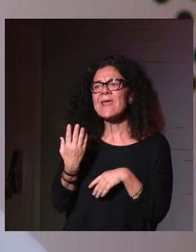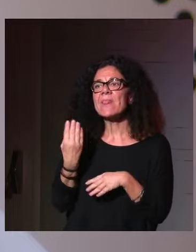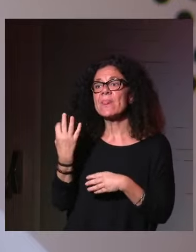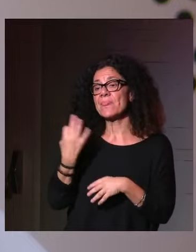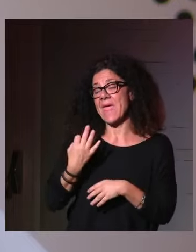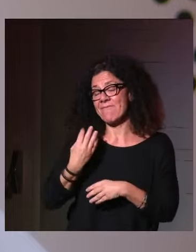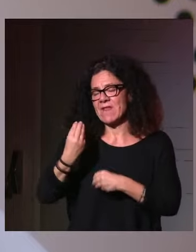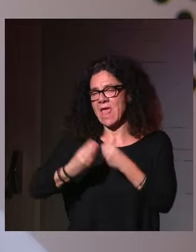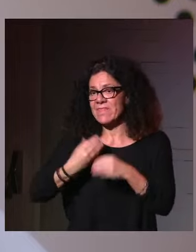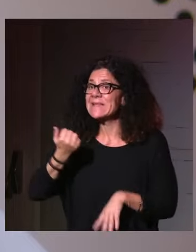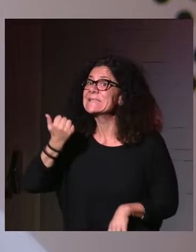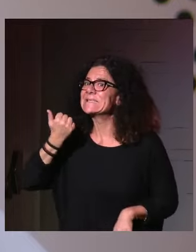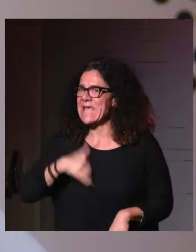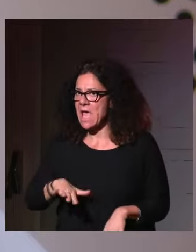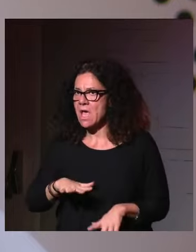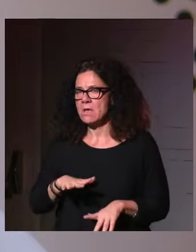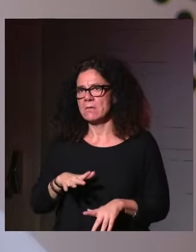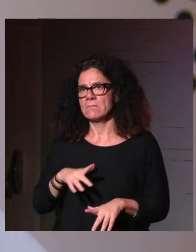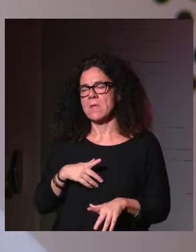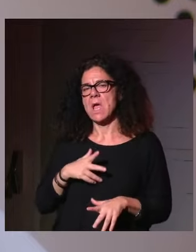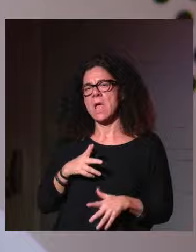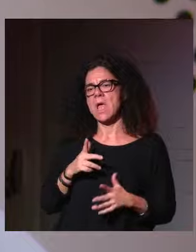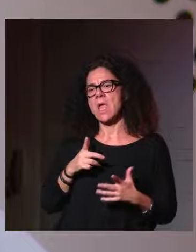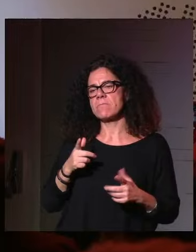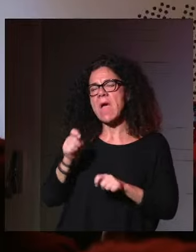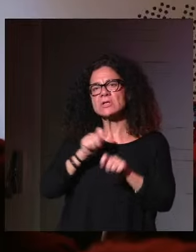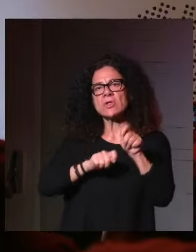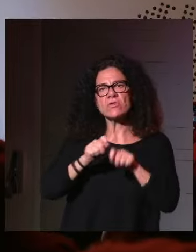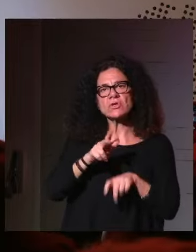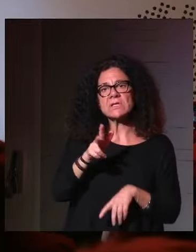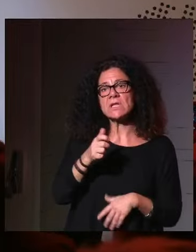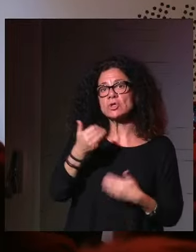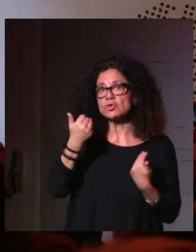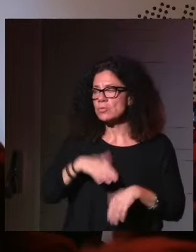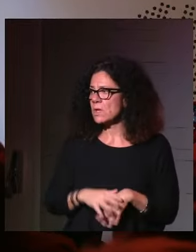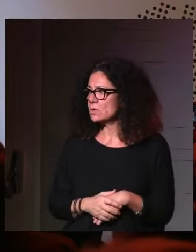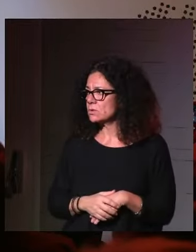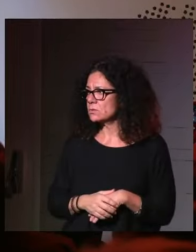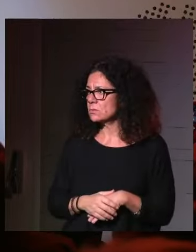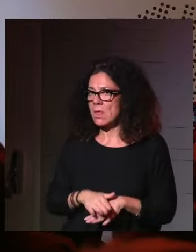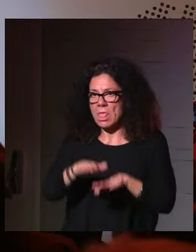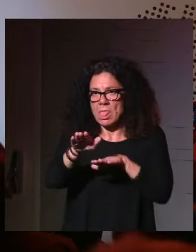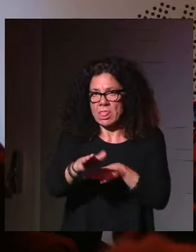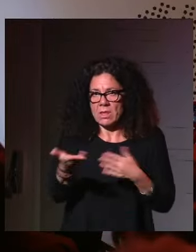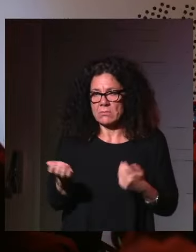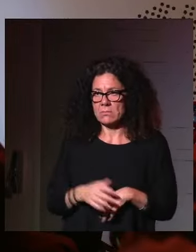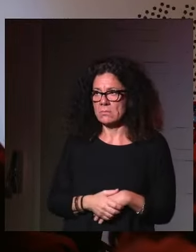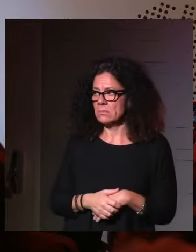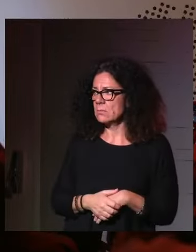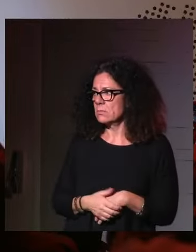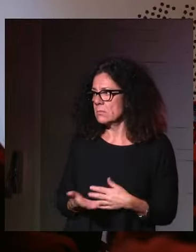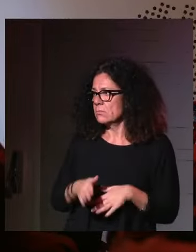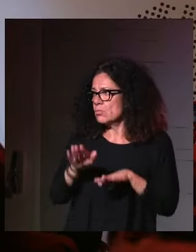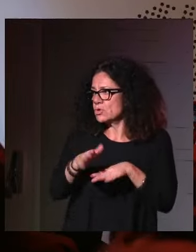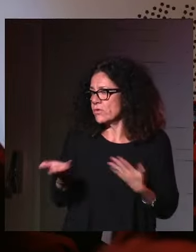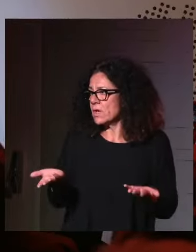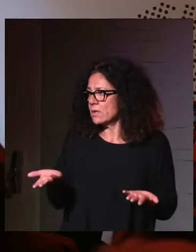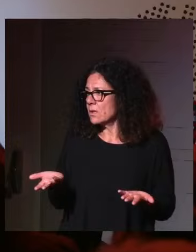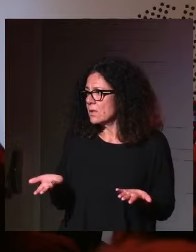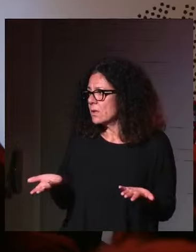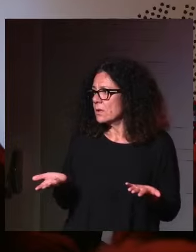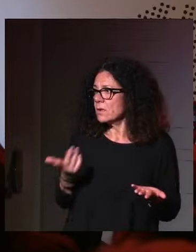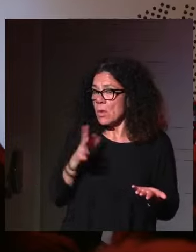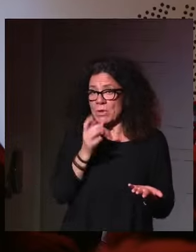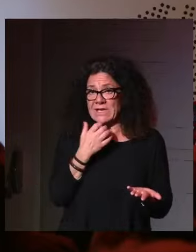asociaciones no de Derechos Humanos posicionarse sí porque el gremio cuando nos